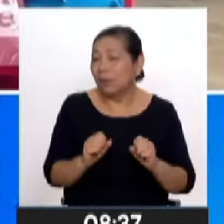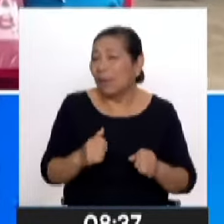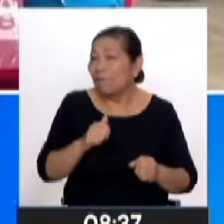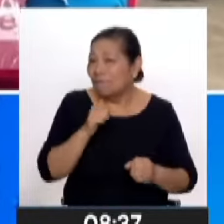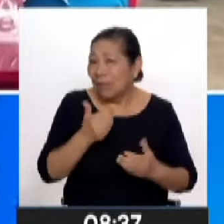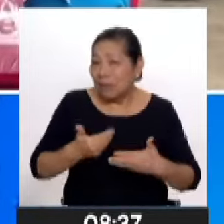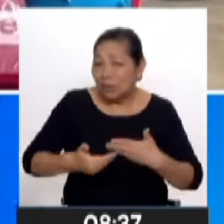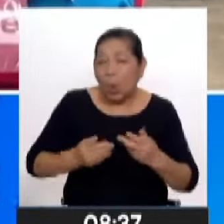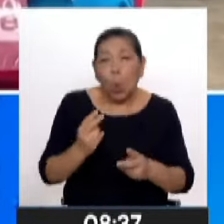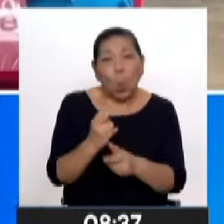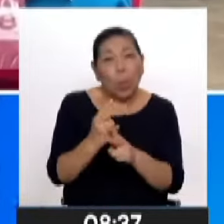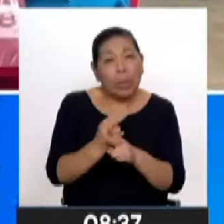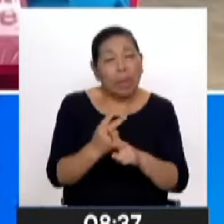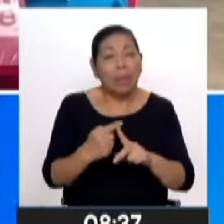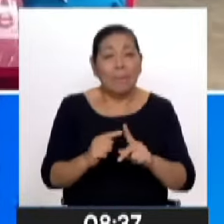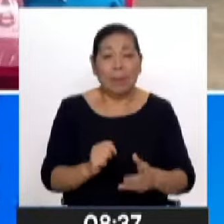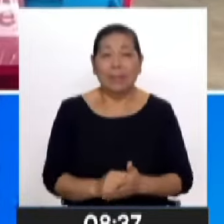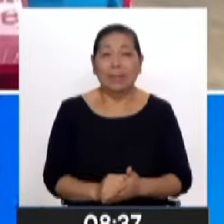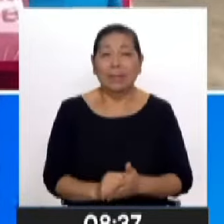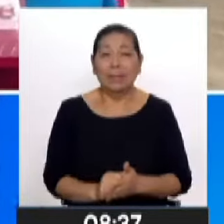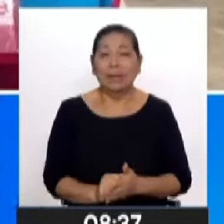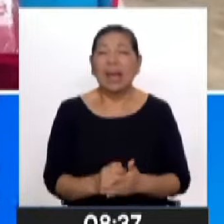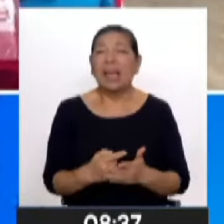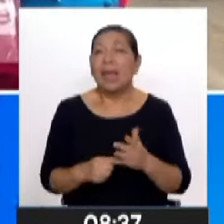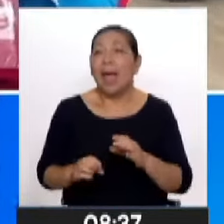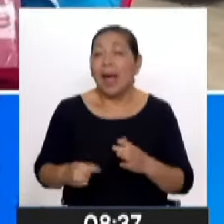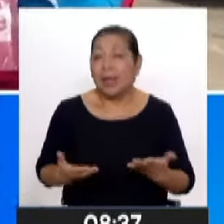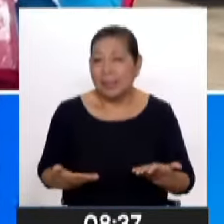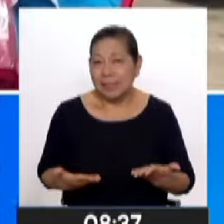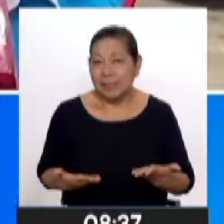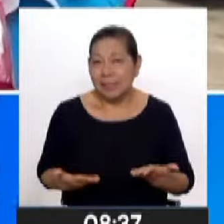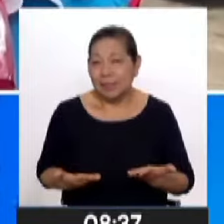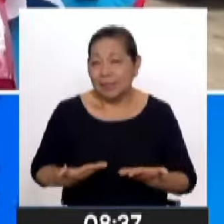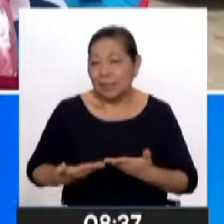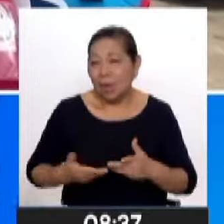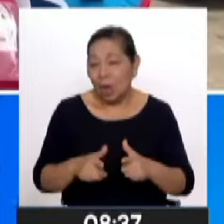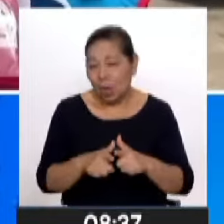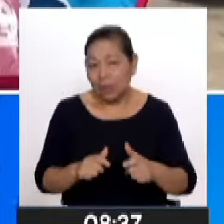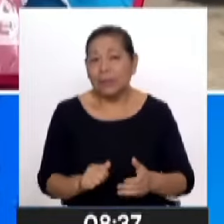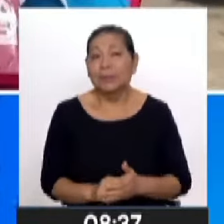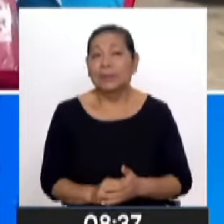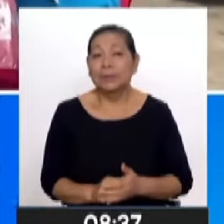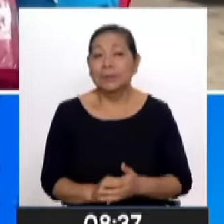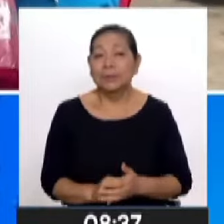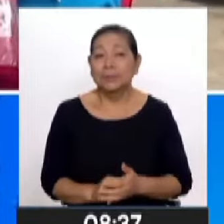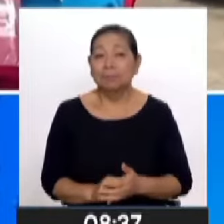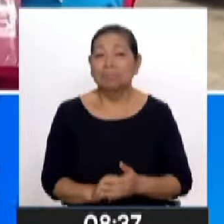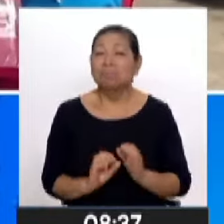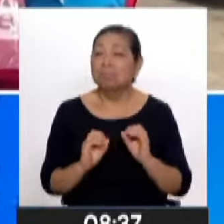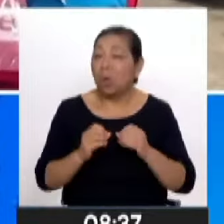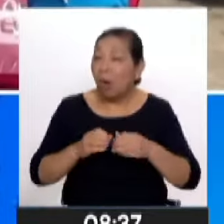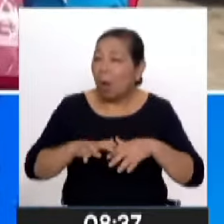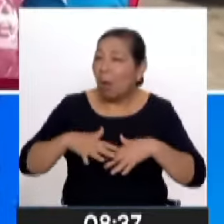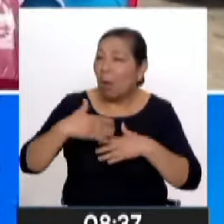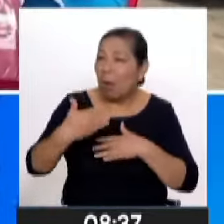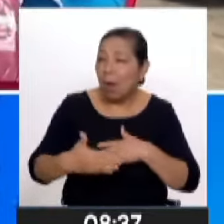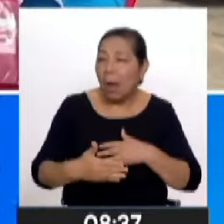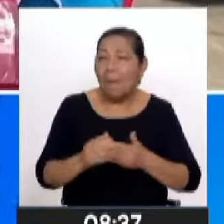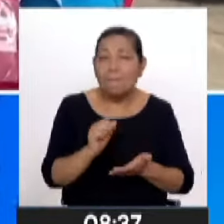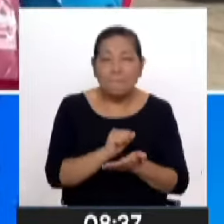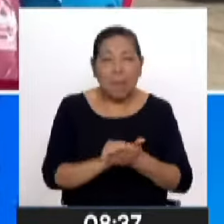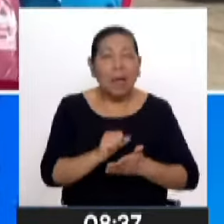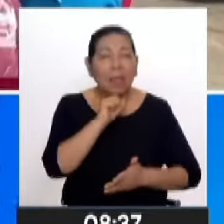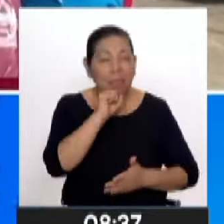también se está tomando prevención y acciones. La Gerencia Loreto está tomando. Se va a extender hasta el mes de